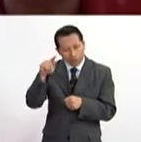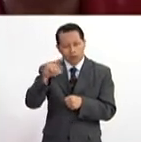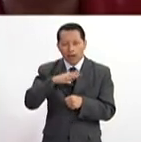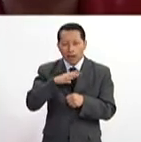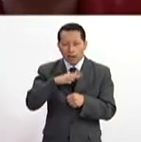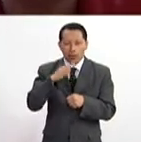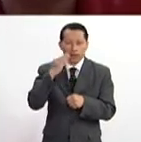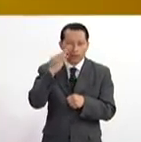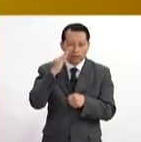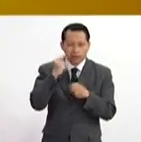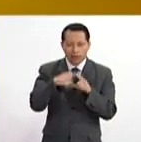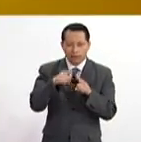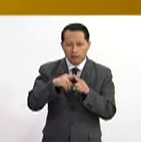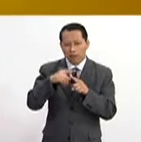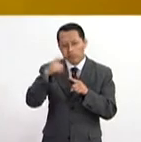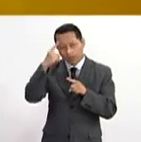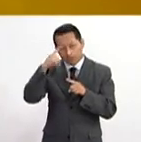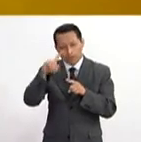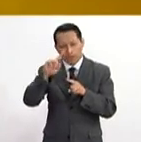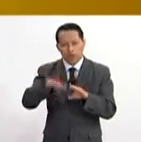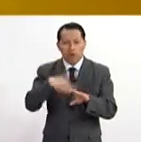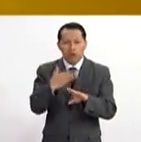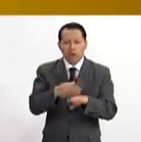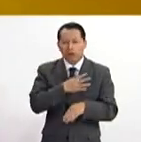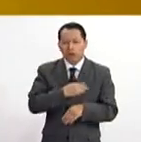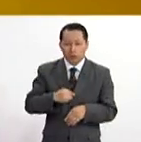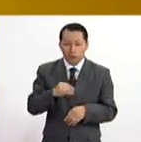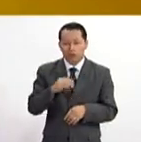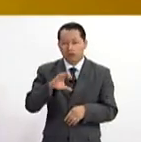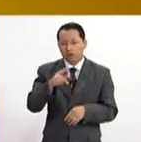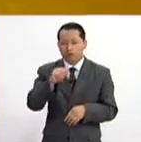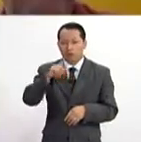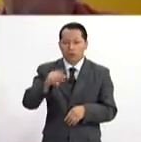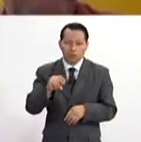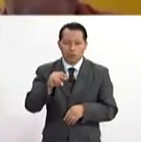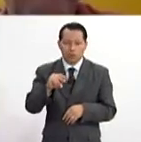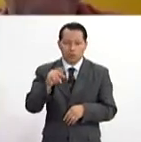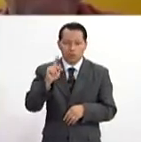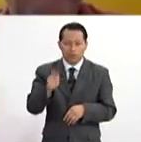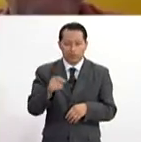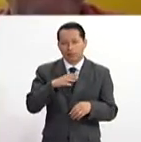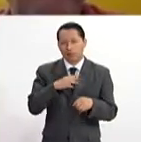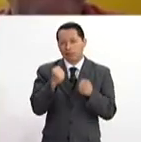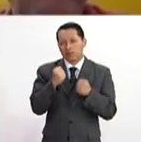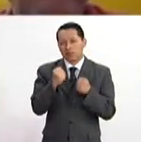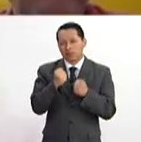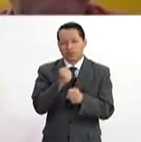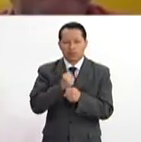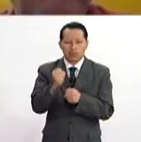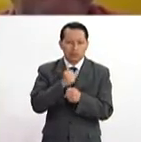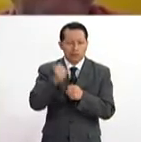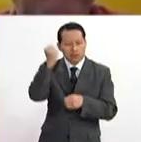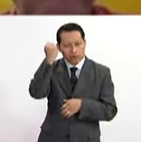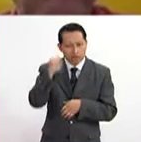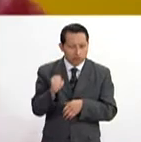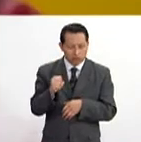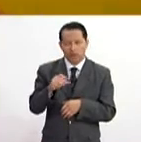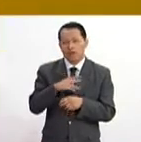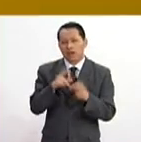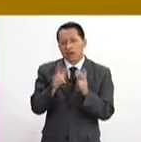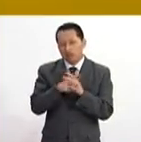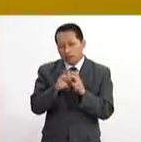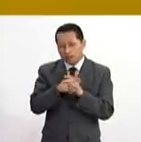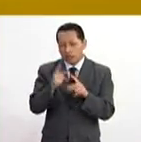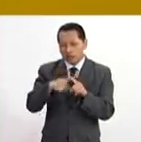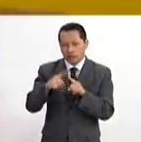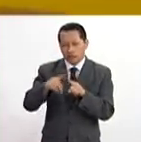redes sociales que inculparía a los hijos de Joaquín el Chapo Guzmán de la ola de violencia en Sinaloa, precisamente cuando se disputaba